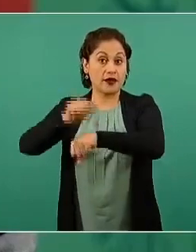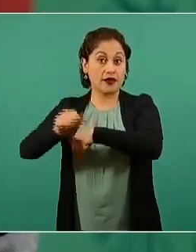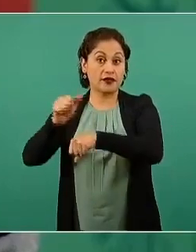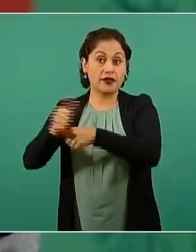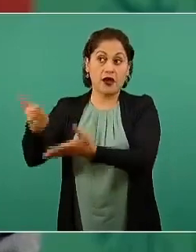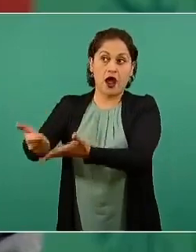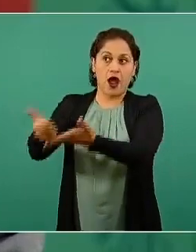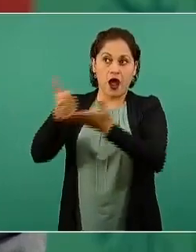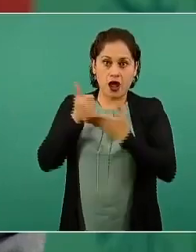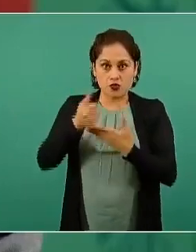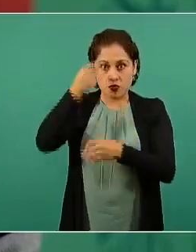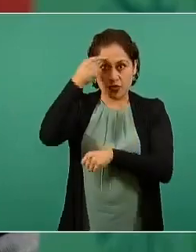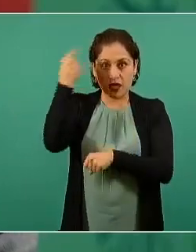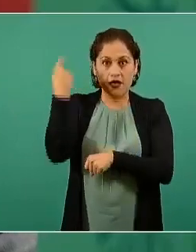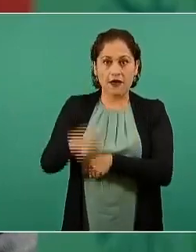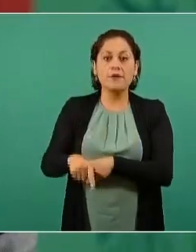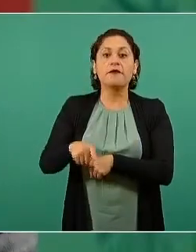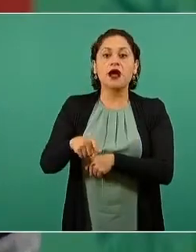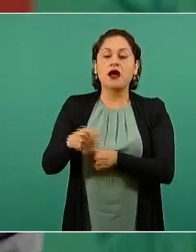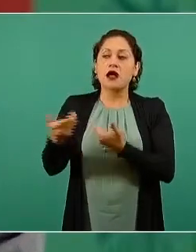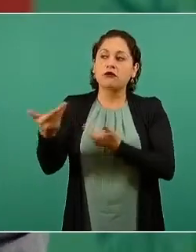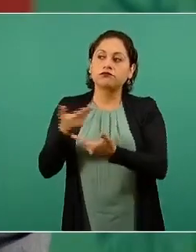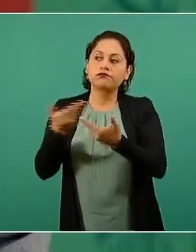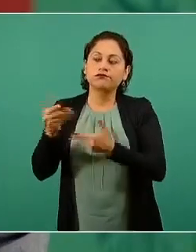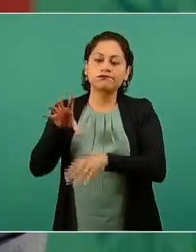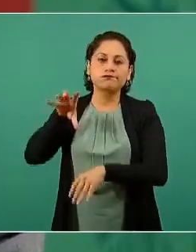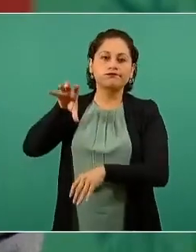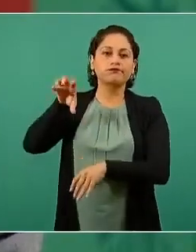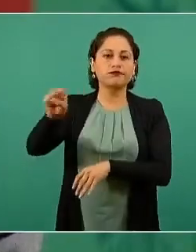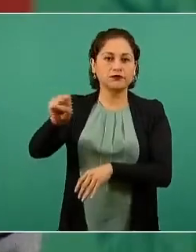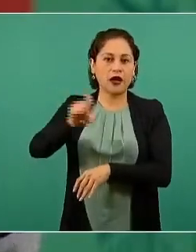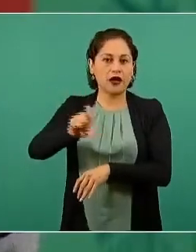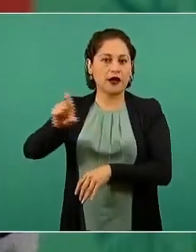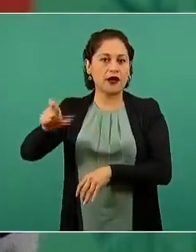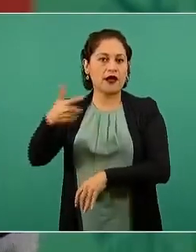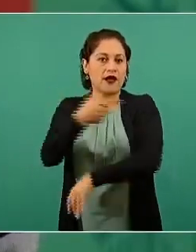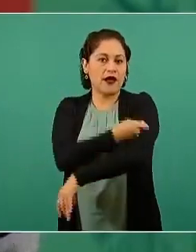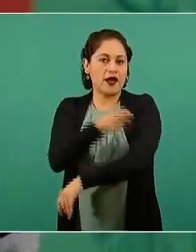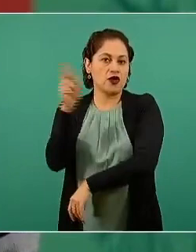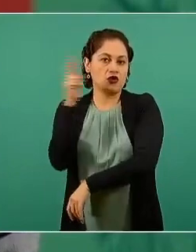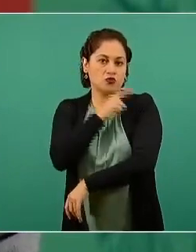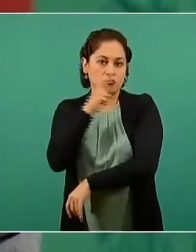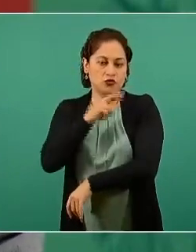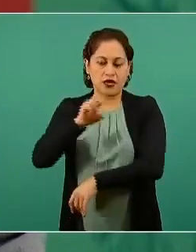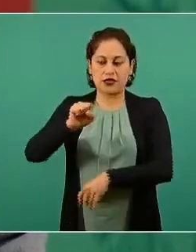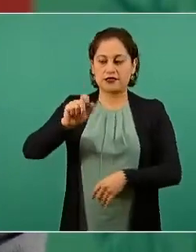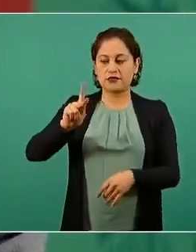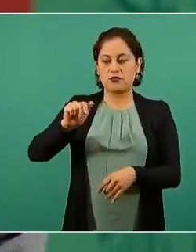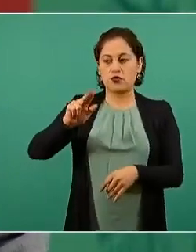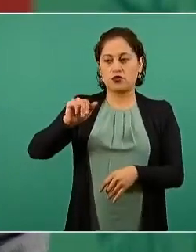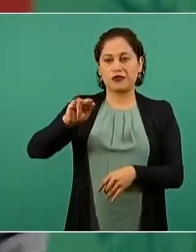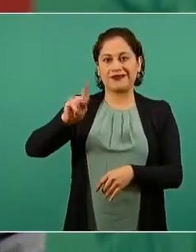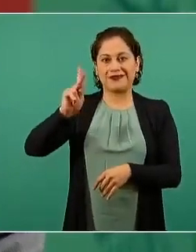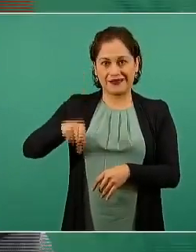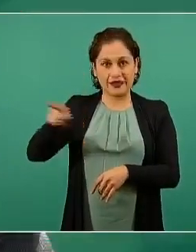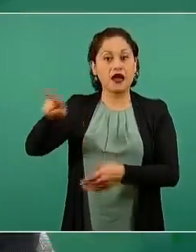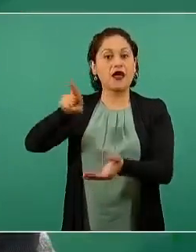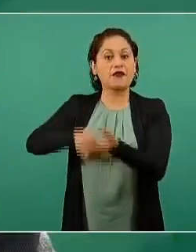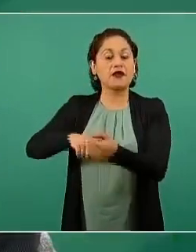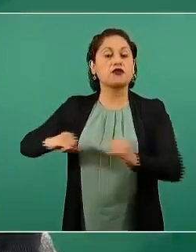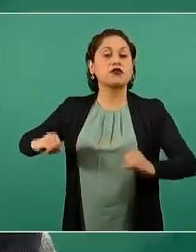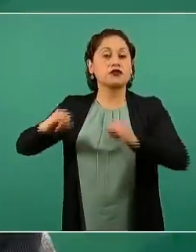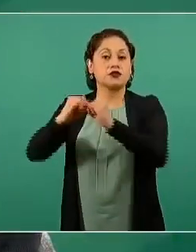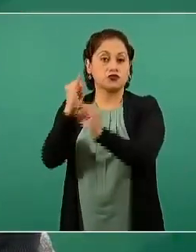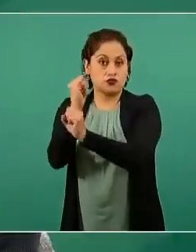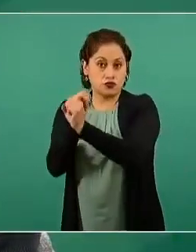oportunidad de tener acceso a la vacuna Sputnik V, esta vacuna del Instituto Gamaleya o del Centro Gamaleya de Investigación